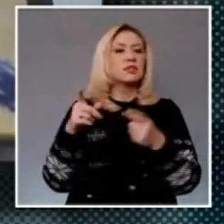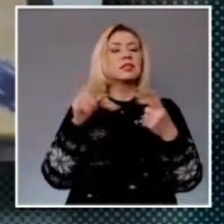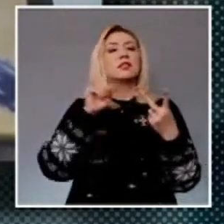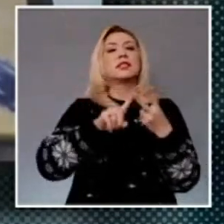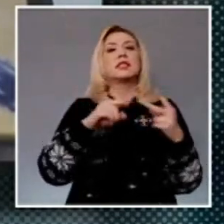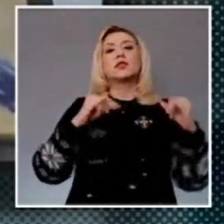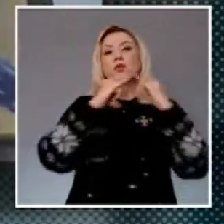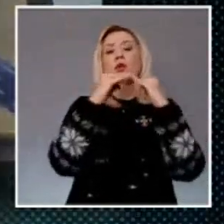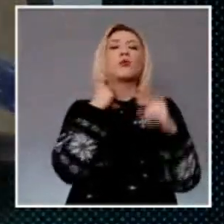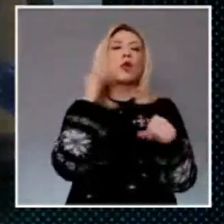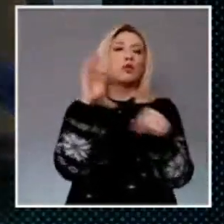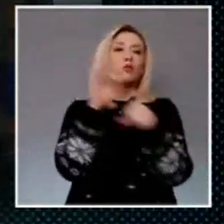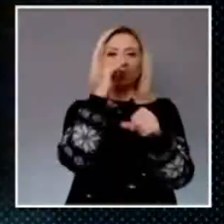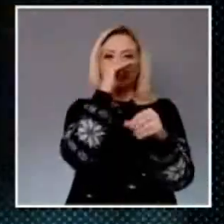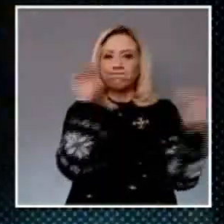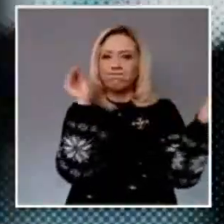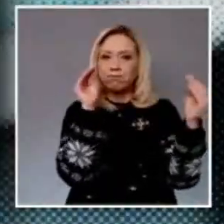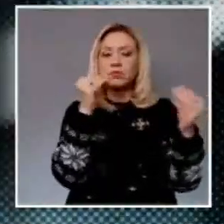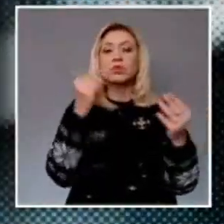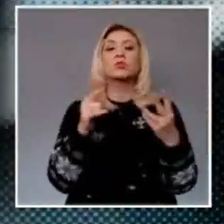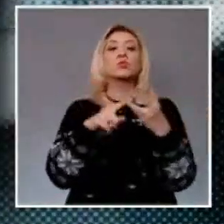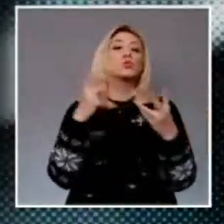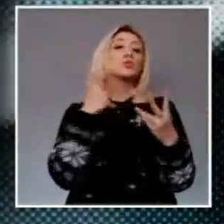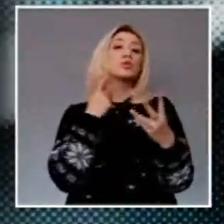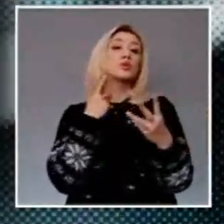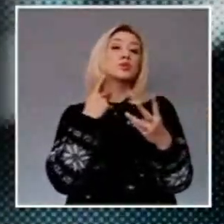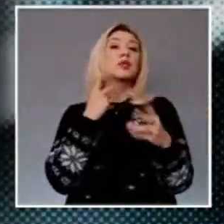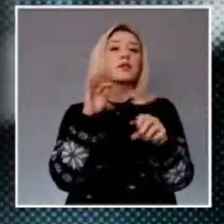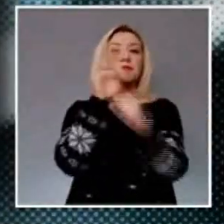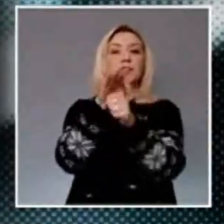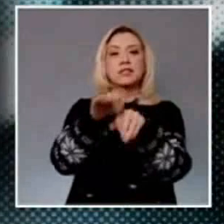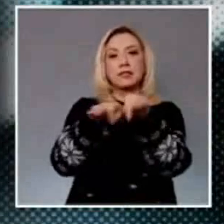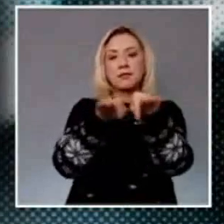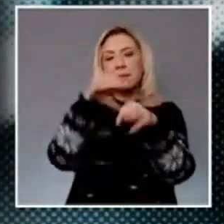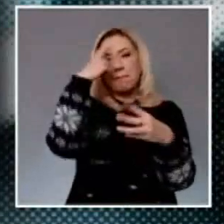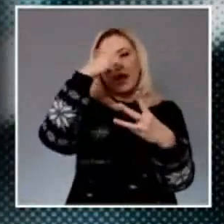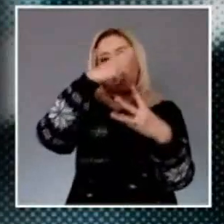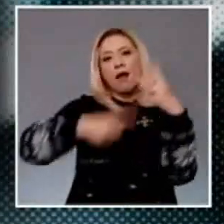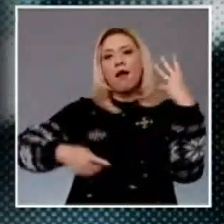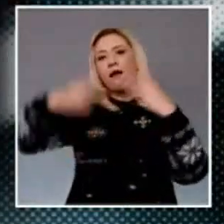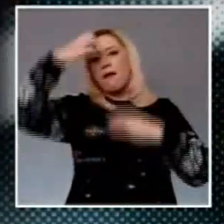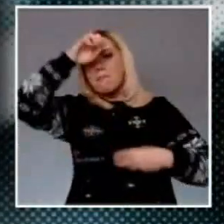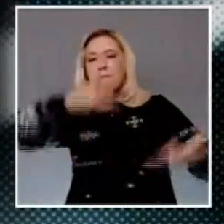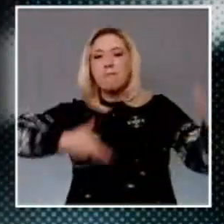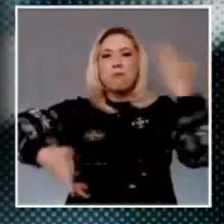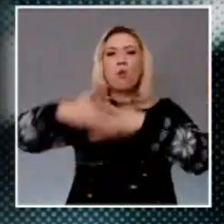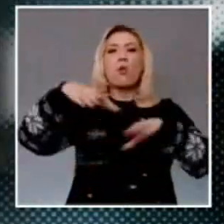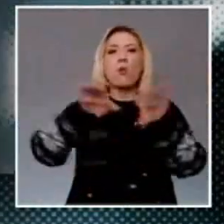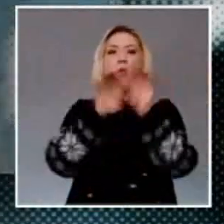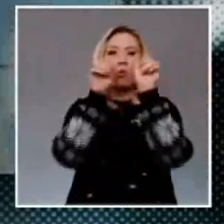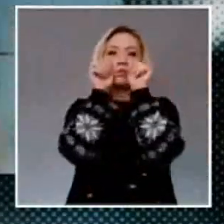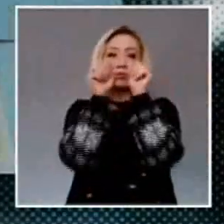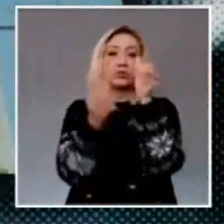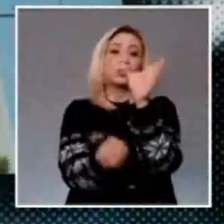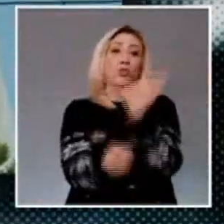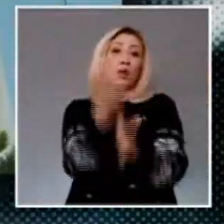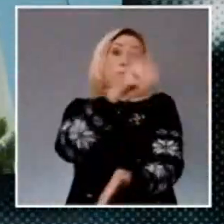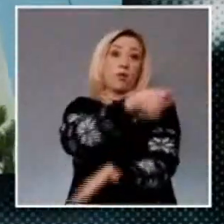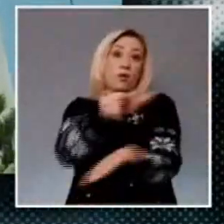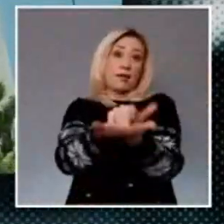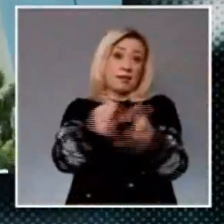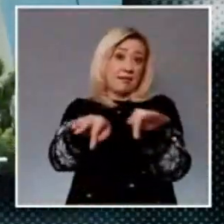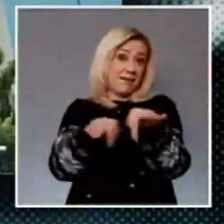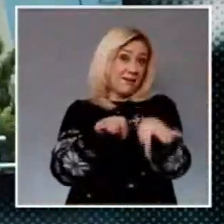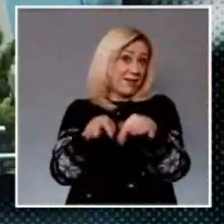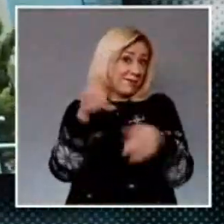la Defensa del Trabajo, para compartir criterios y experiencias sobre el nuevo sistema de justicia laboral. Para el canal del Poder